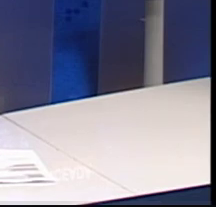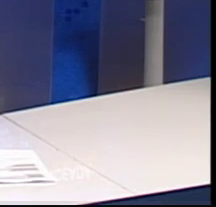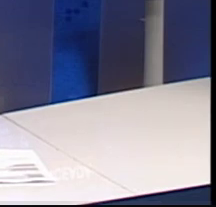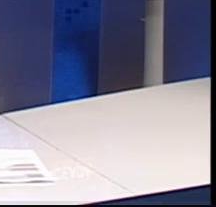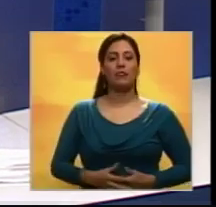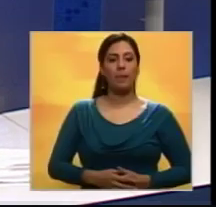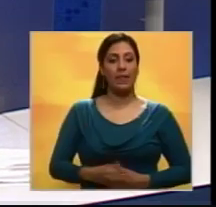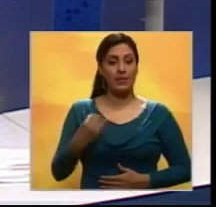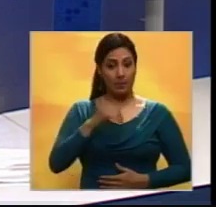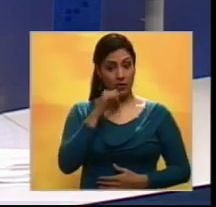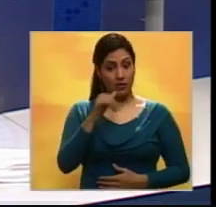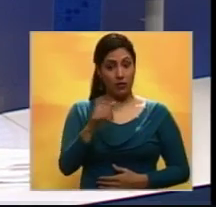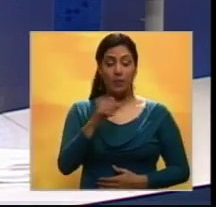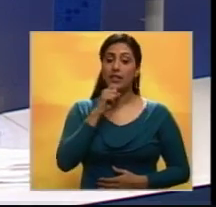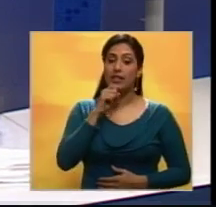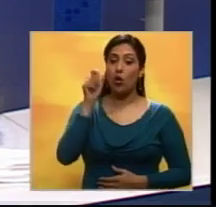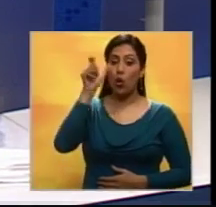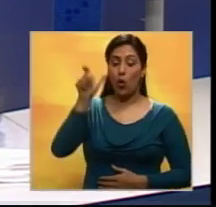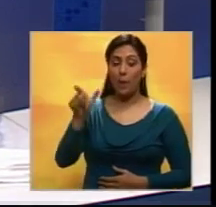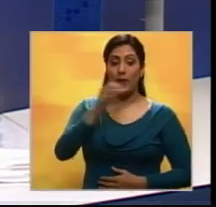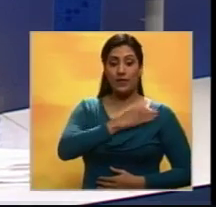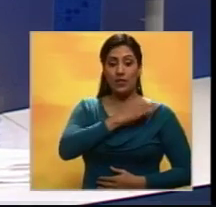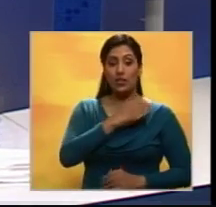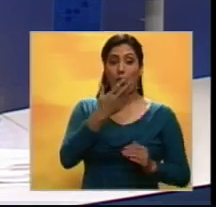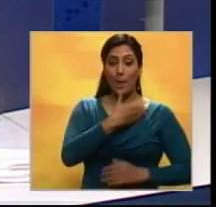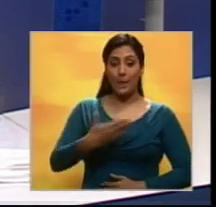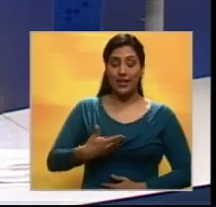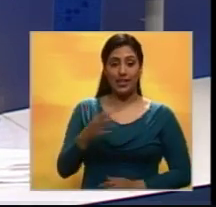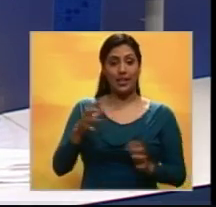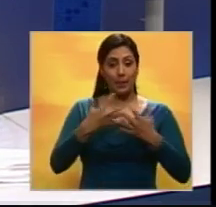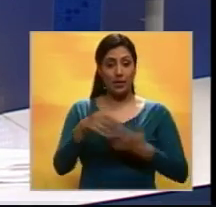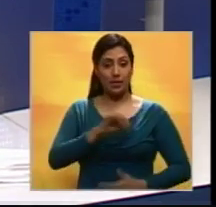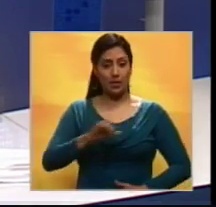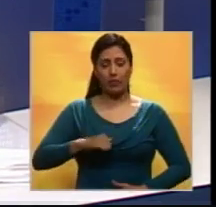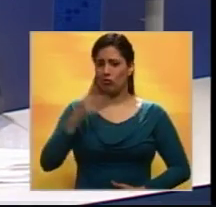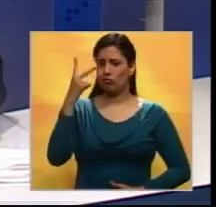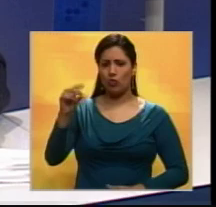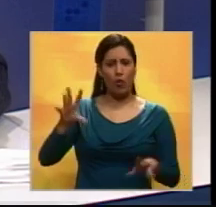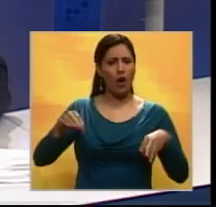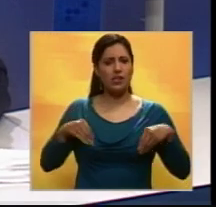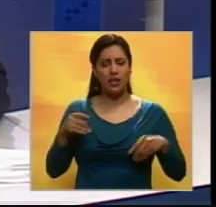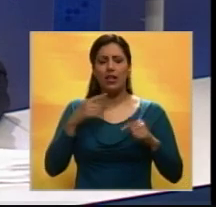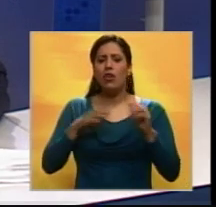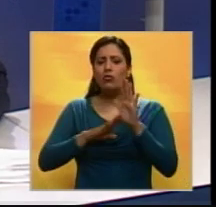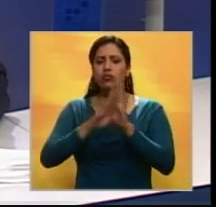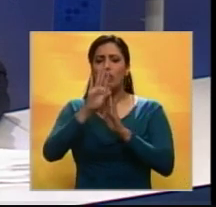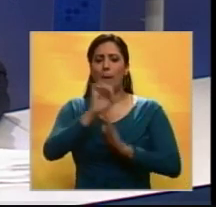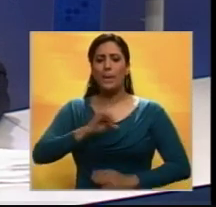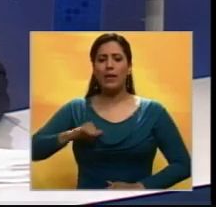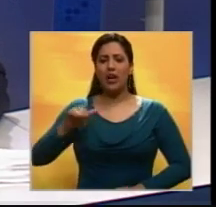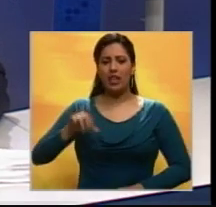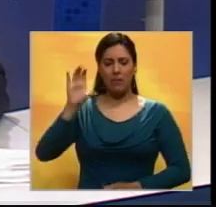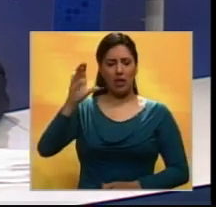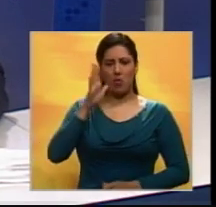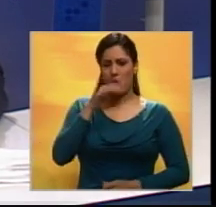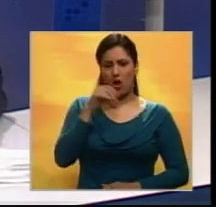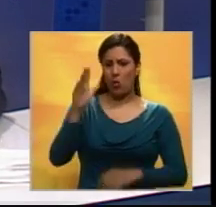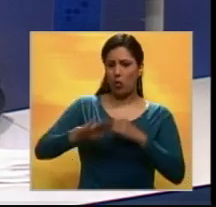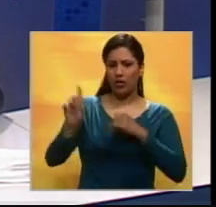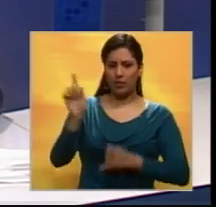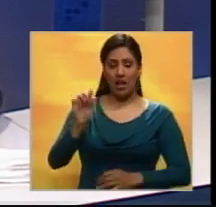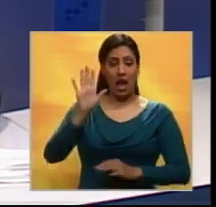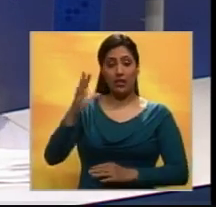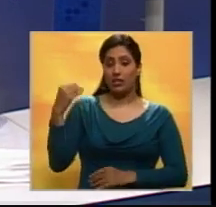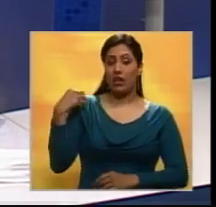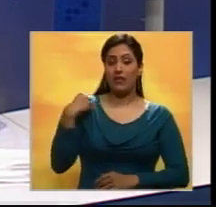Amigos, continuamos con las informaciones. Francisco Martínez, presidente de Fedecámaras, negó que haya crecido la inversión privada en el país en los últimos meses, tal